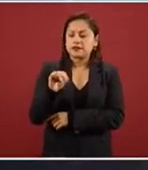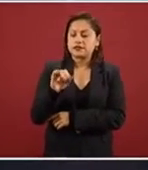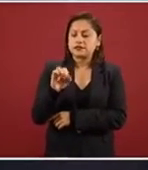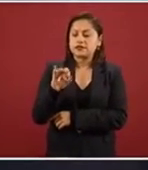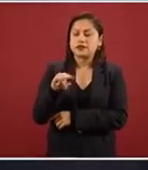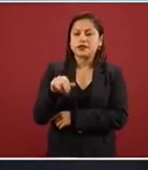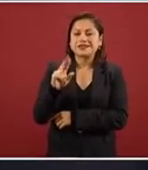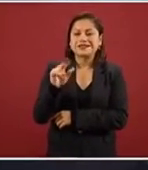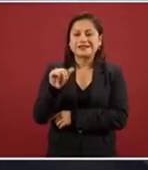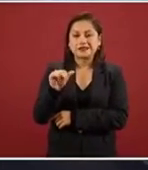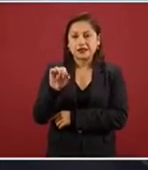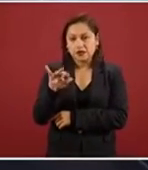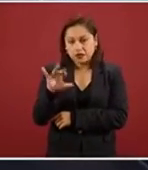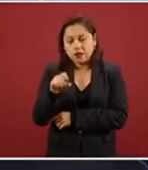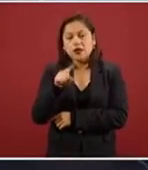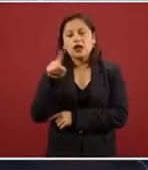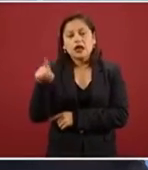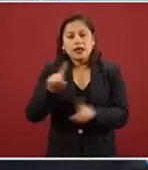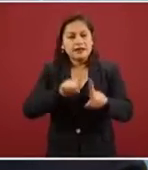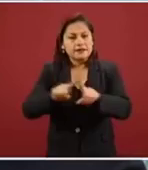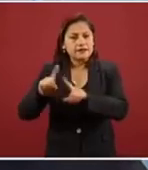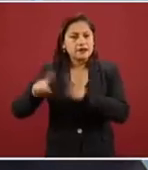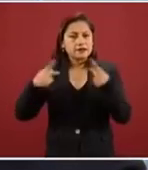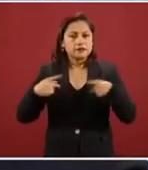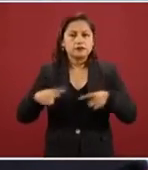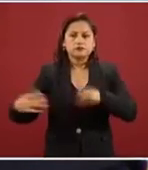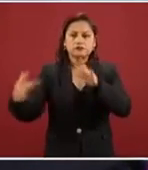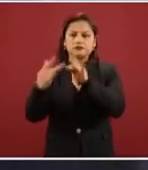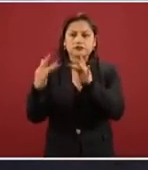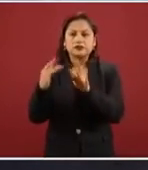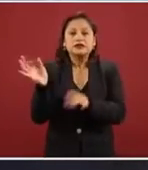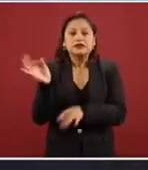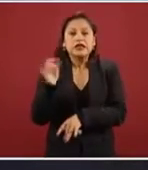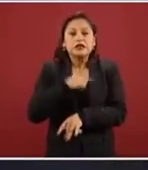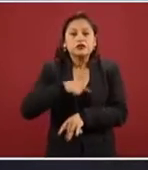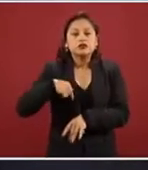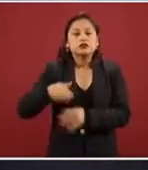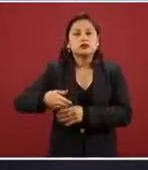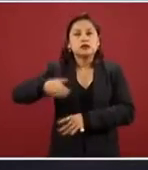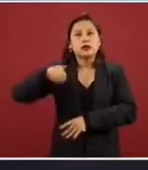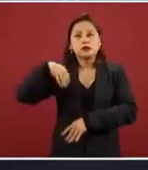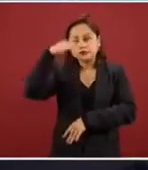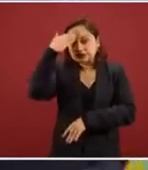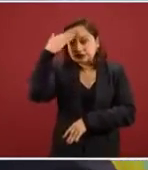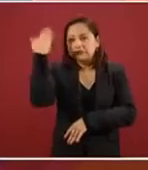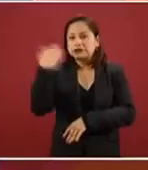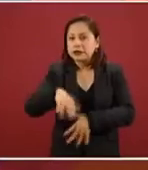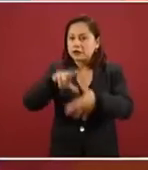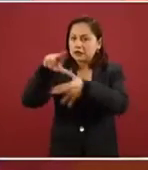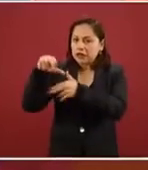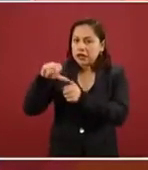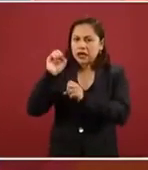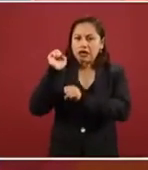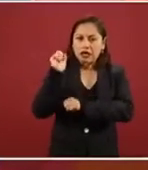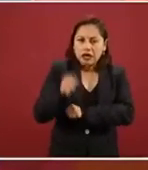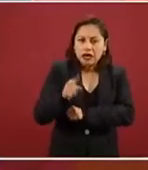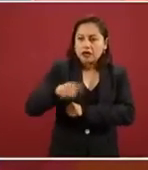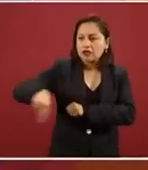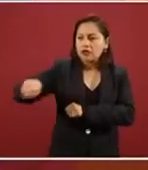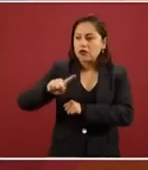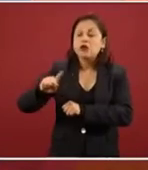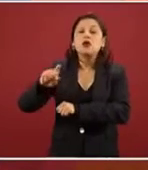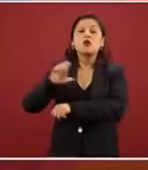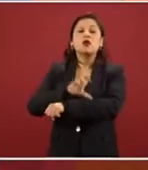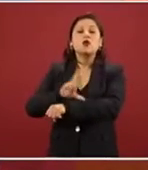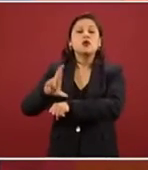coordinación, que cuando sabemos que tendremos un evento, un ciclón, un equipo de la coordinación llega al territorio con